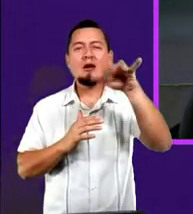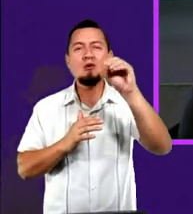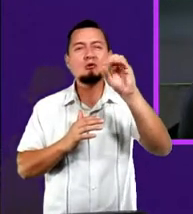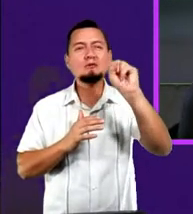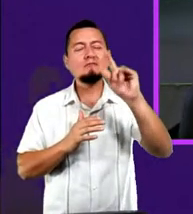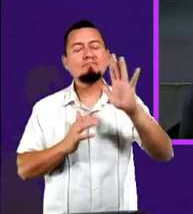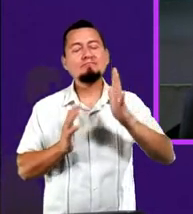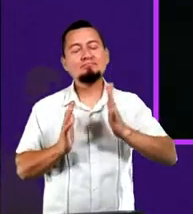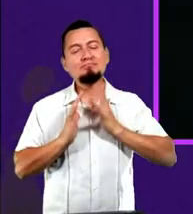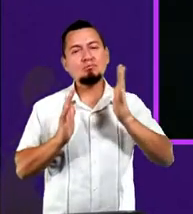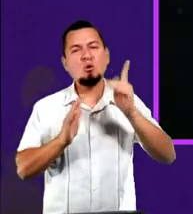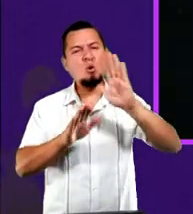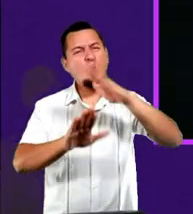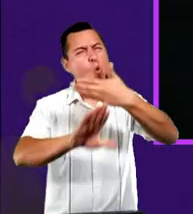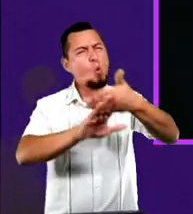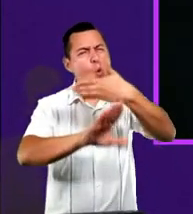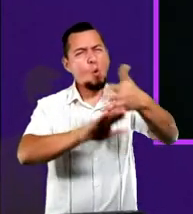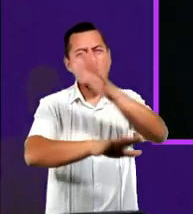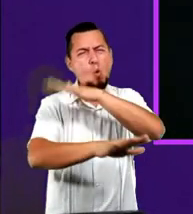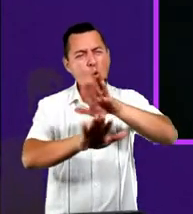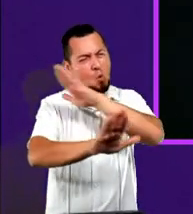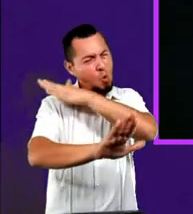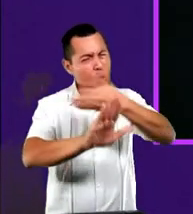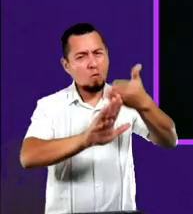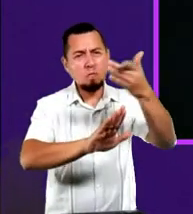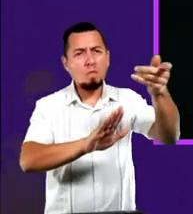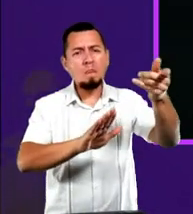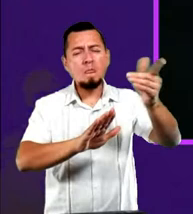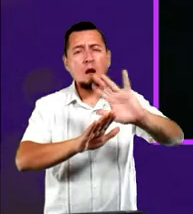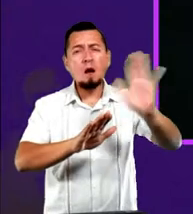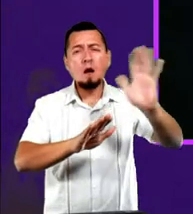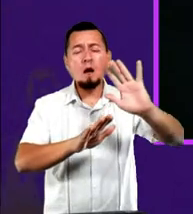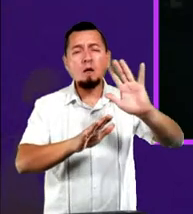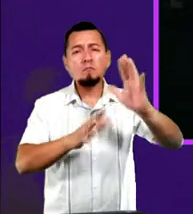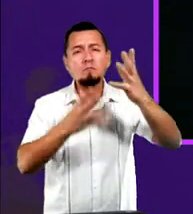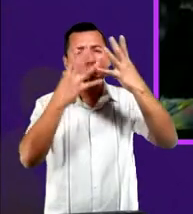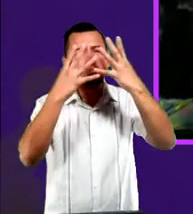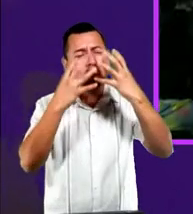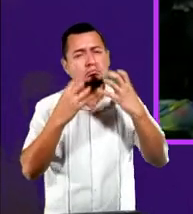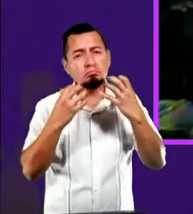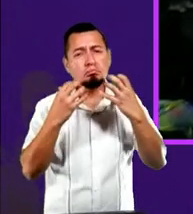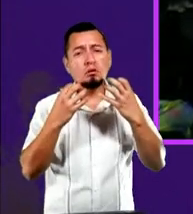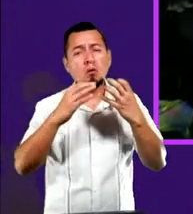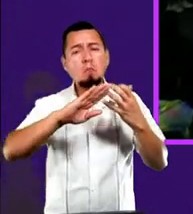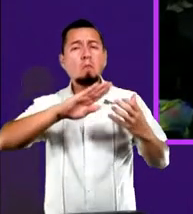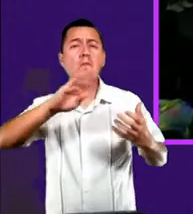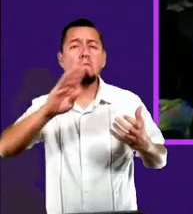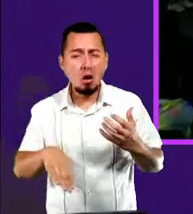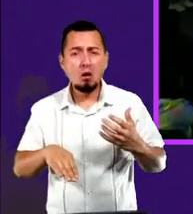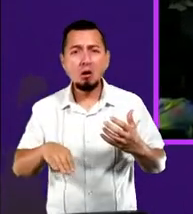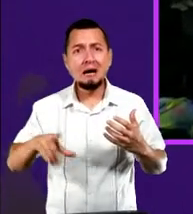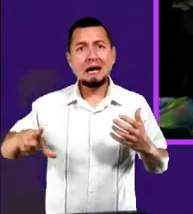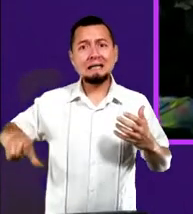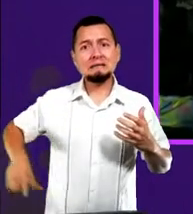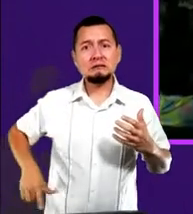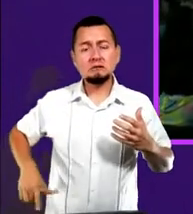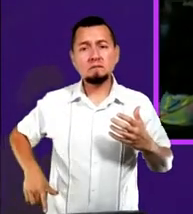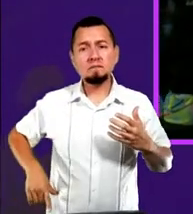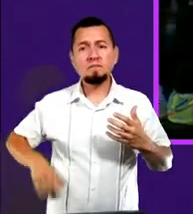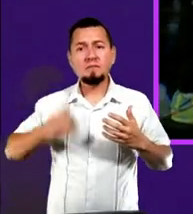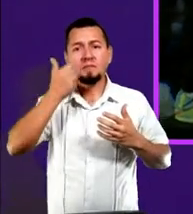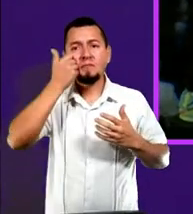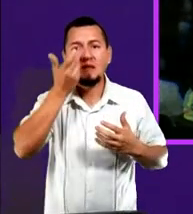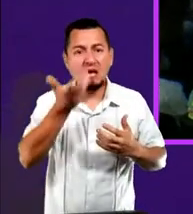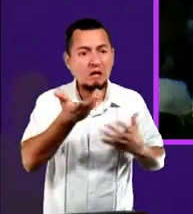llegan los conservadores al poder en los 30s, quieren exhumar su cadáver que estaba o sus restos